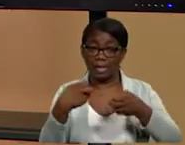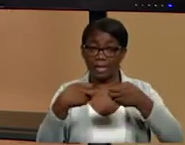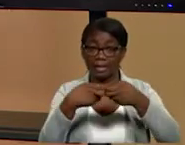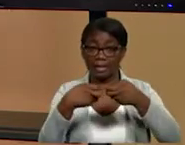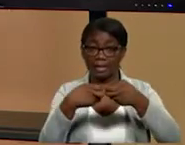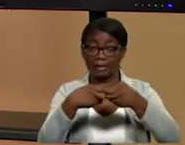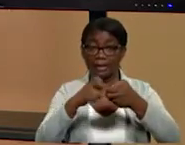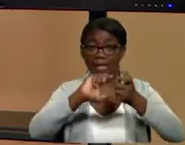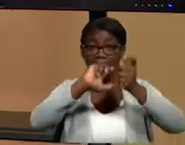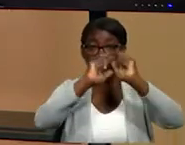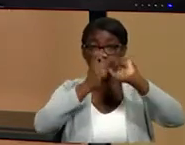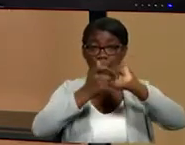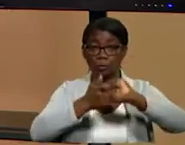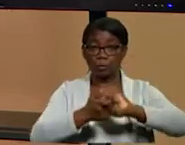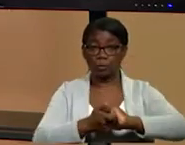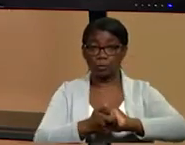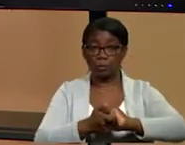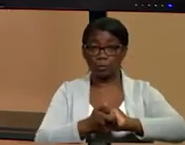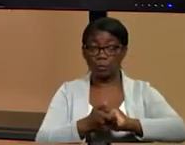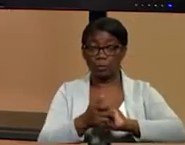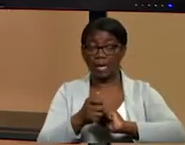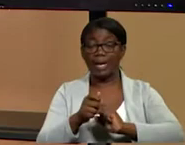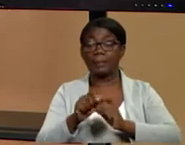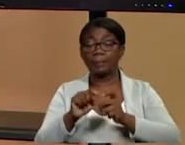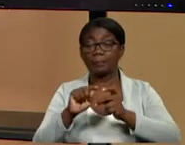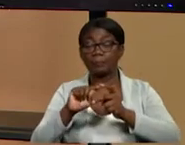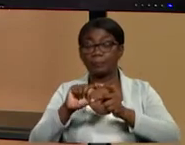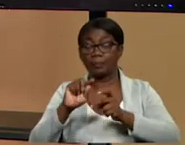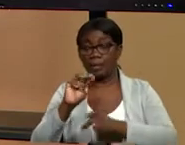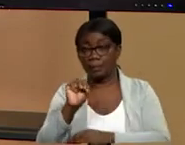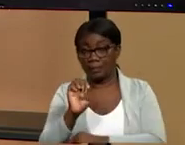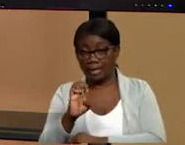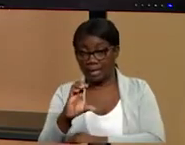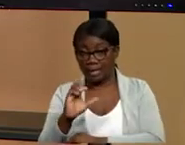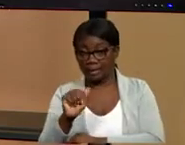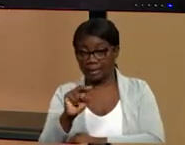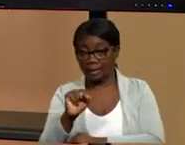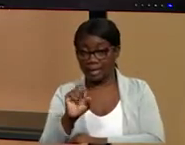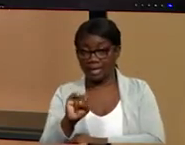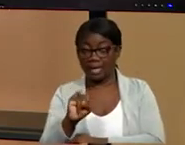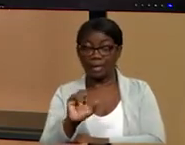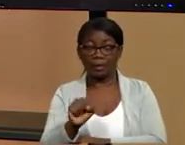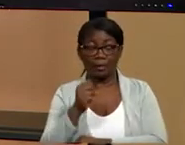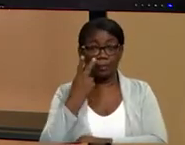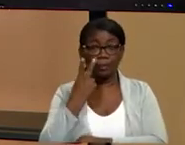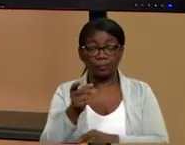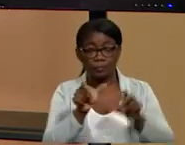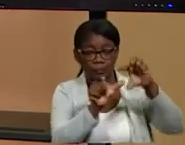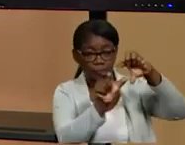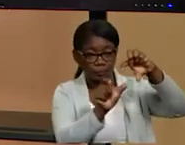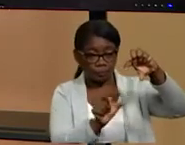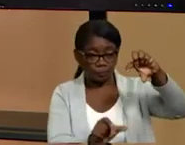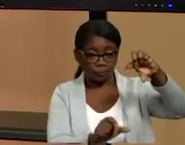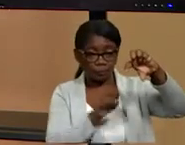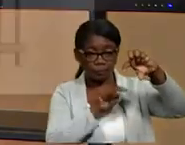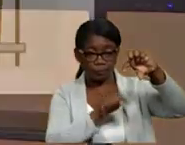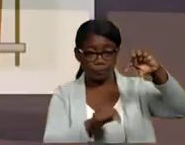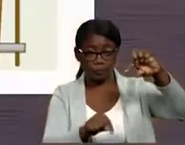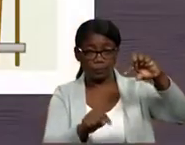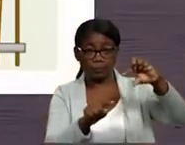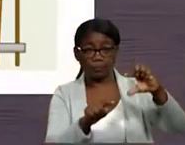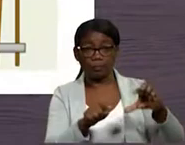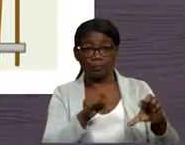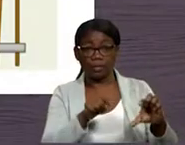se transforme en mecánica. Y aquí ustedes observan un relevador,